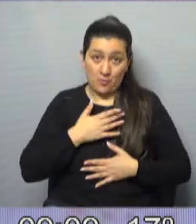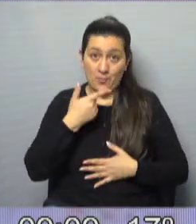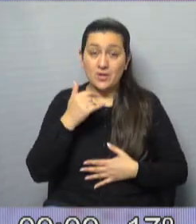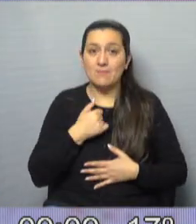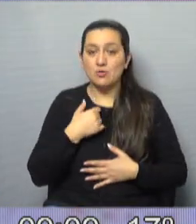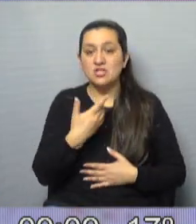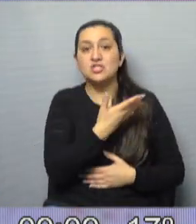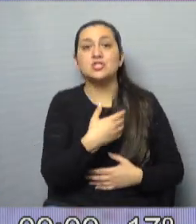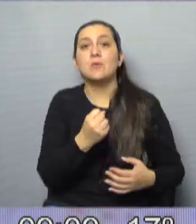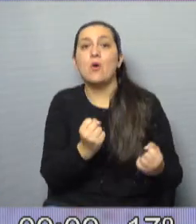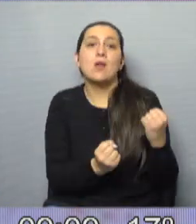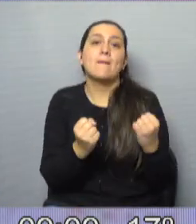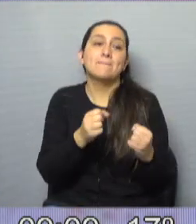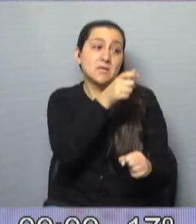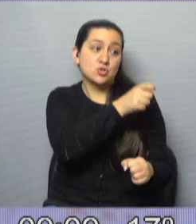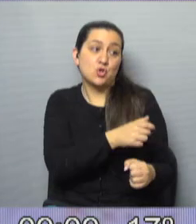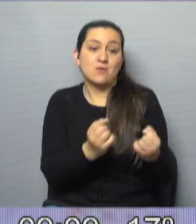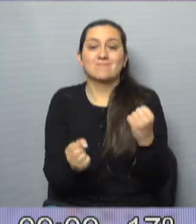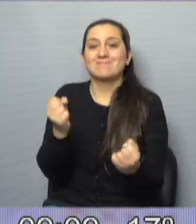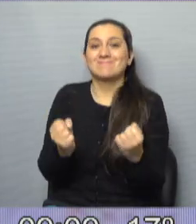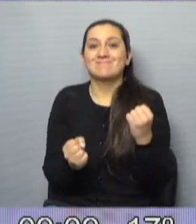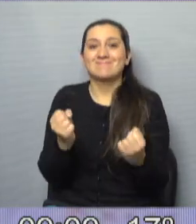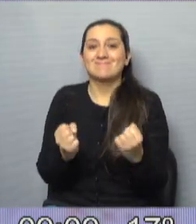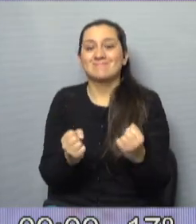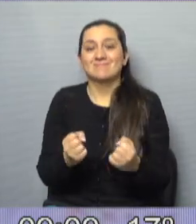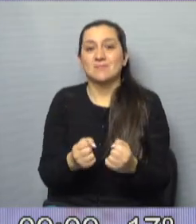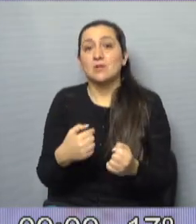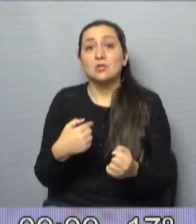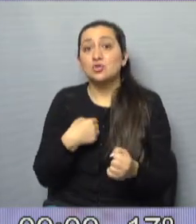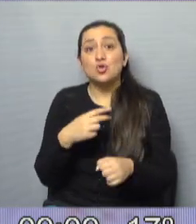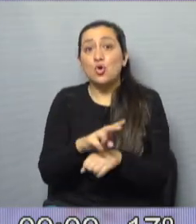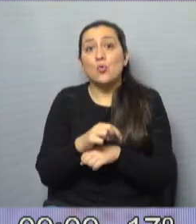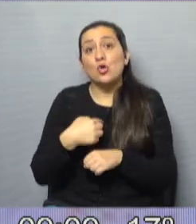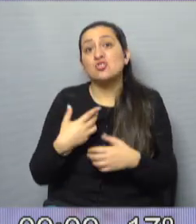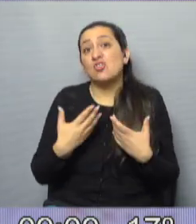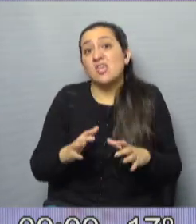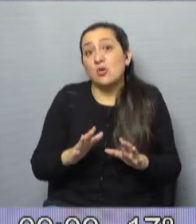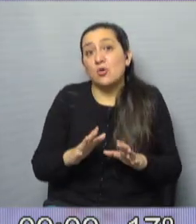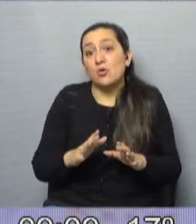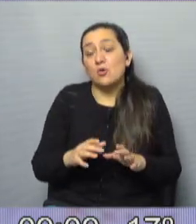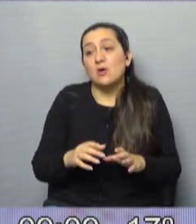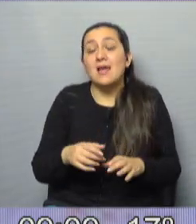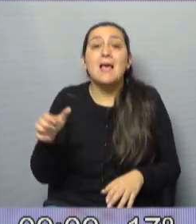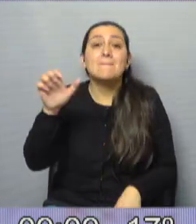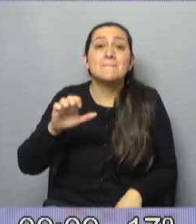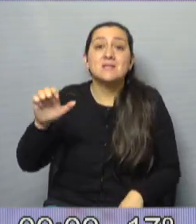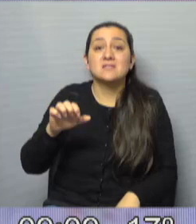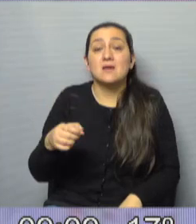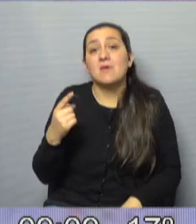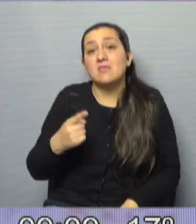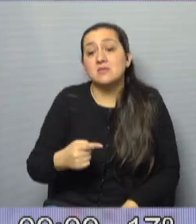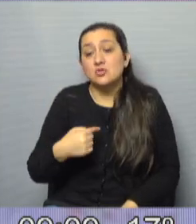transporto una persona. Yo no marco mi rentabilidad, me lo marca la empresa. Entonces, por lo tanto, al marcarme mi